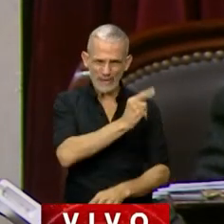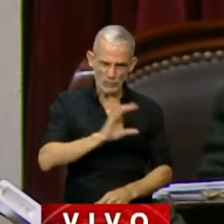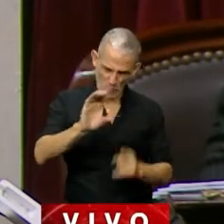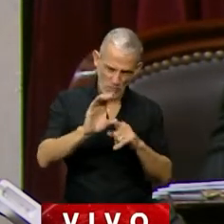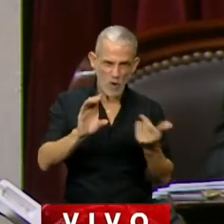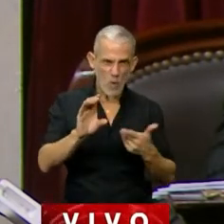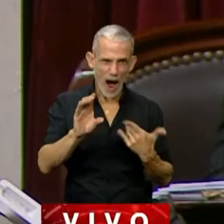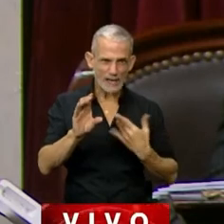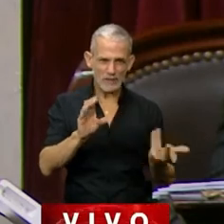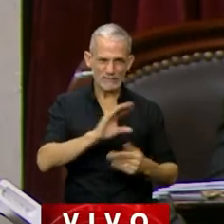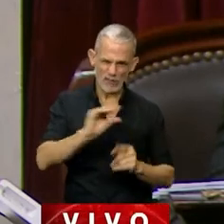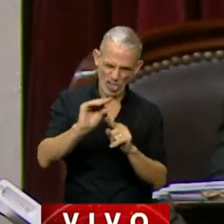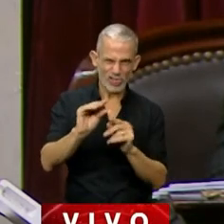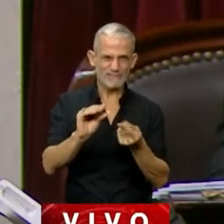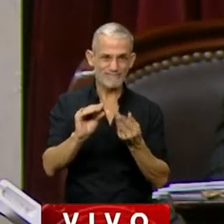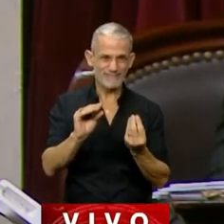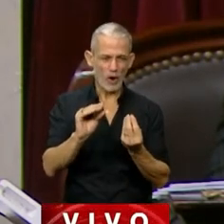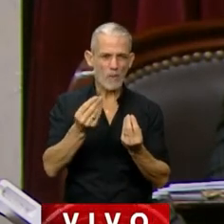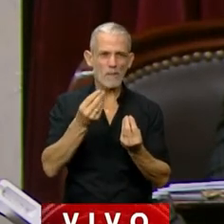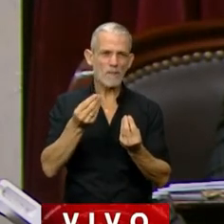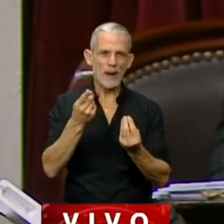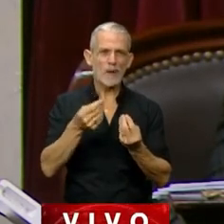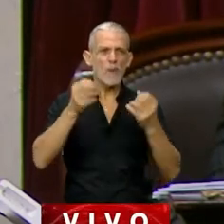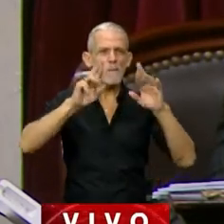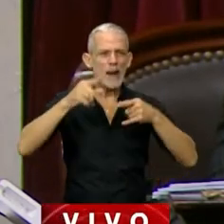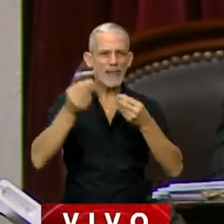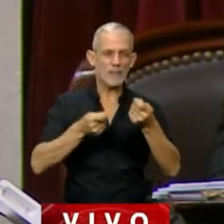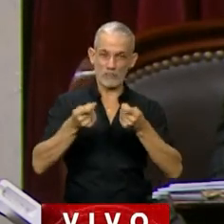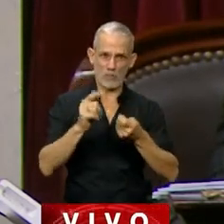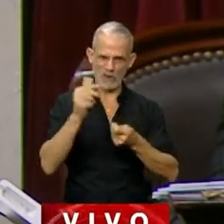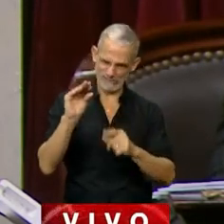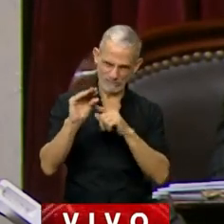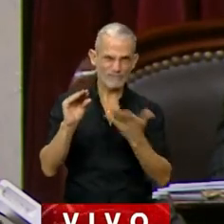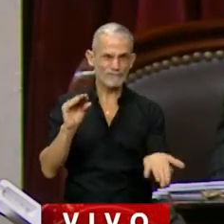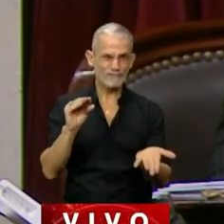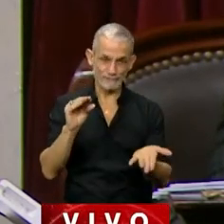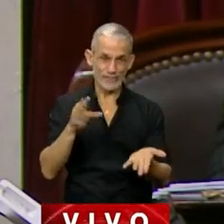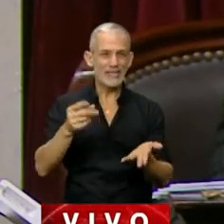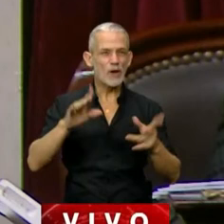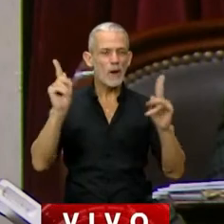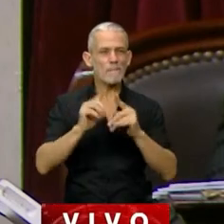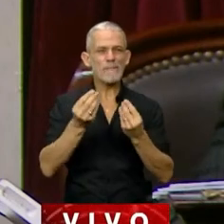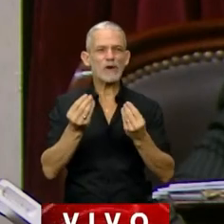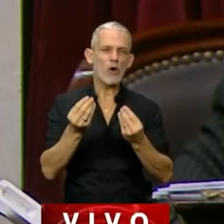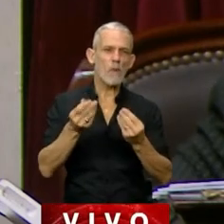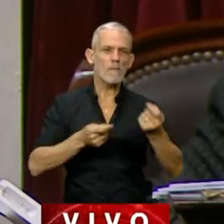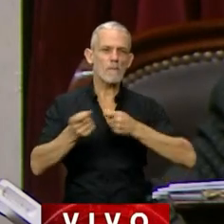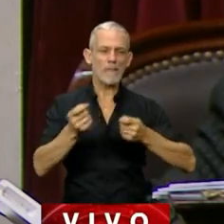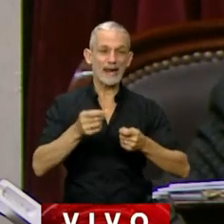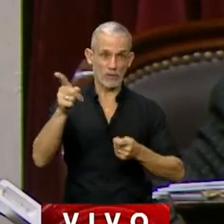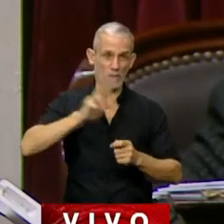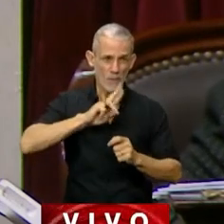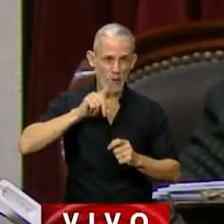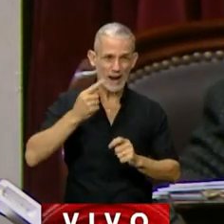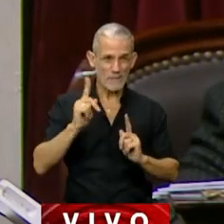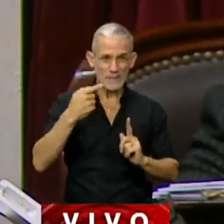presupuesto necesario para establecer un buen plan de manejo y que reduce de manera dramática lo que ella